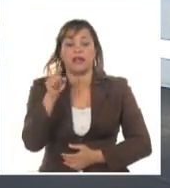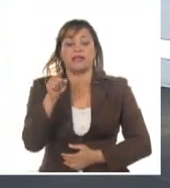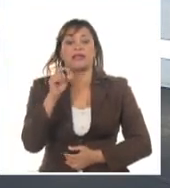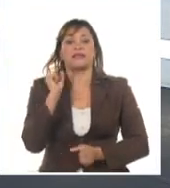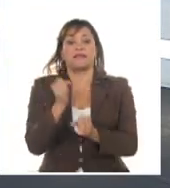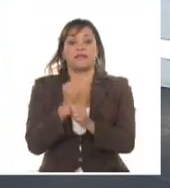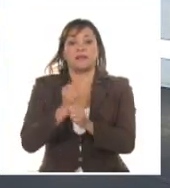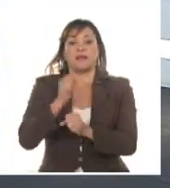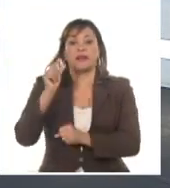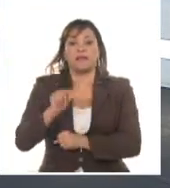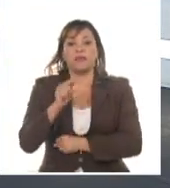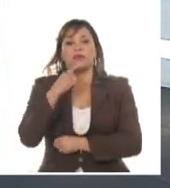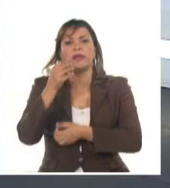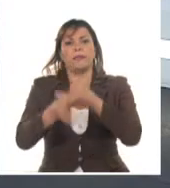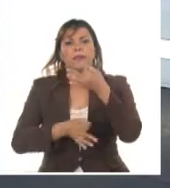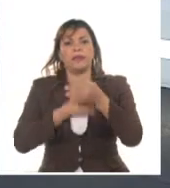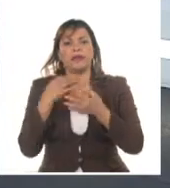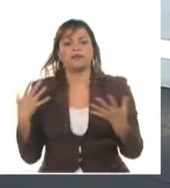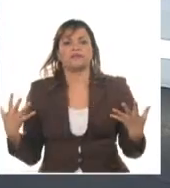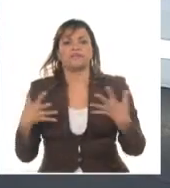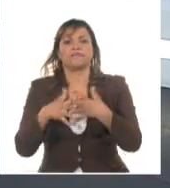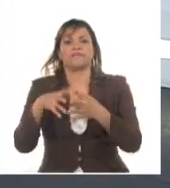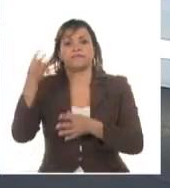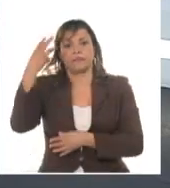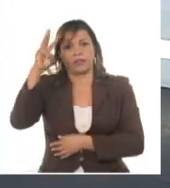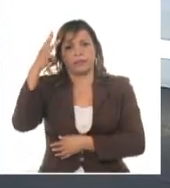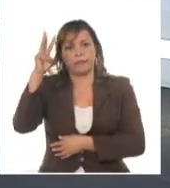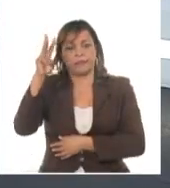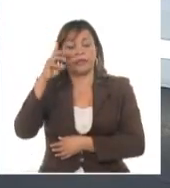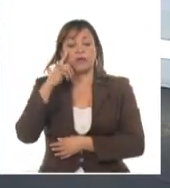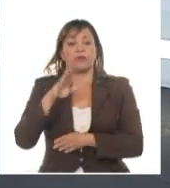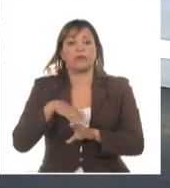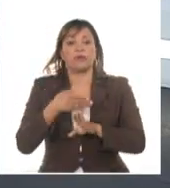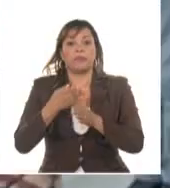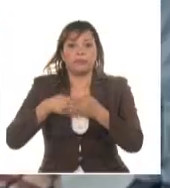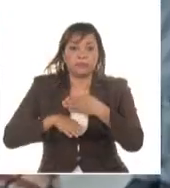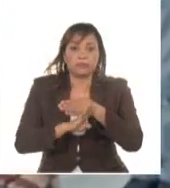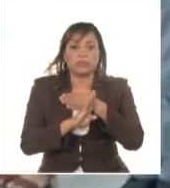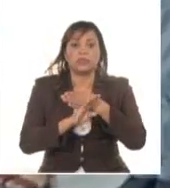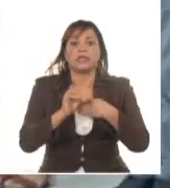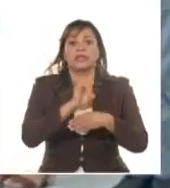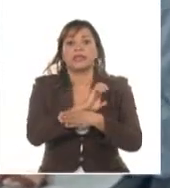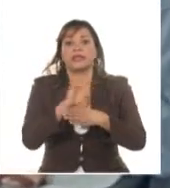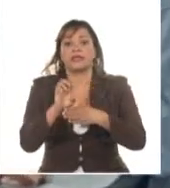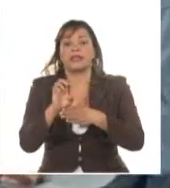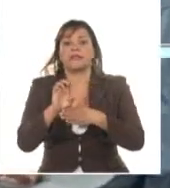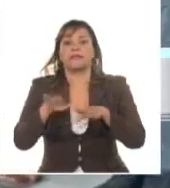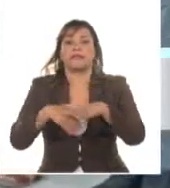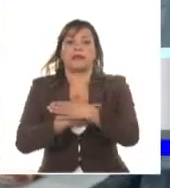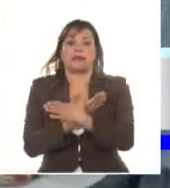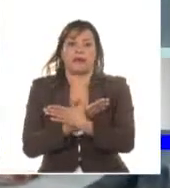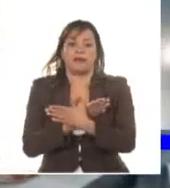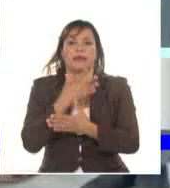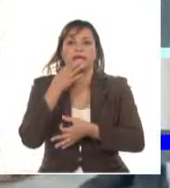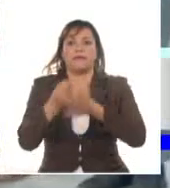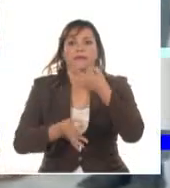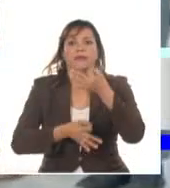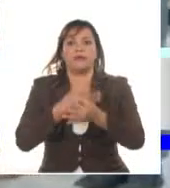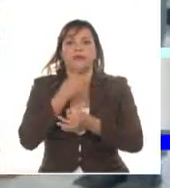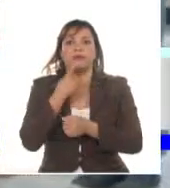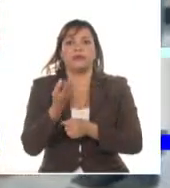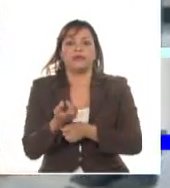con México tras la agresión a sus representantes diplomáticos en Ecuador. El pronunciamiento se realizó durante el curso